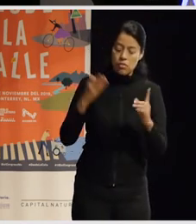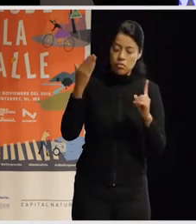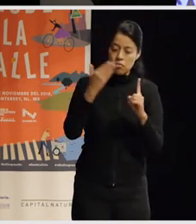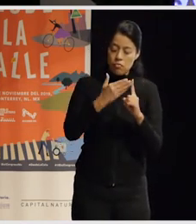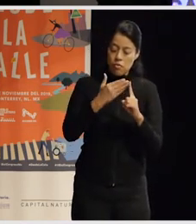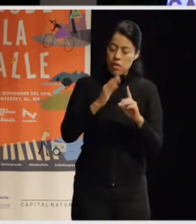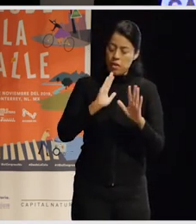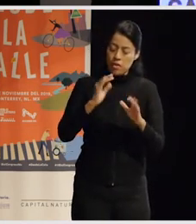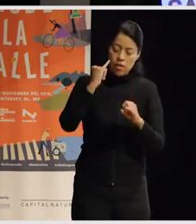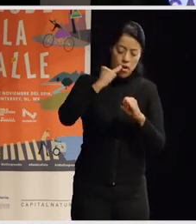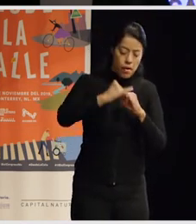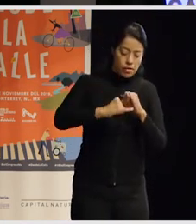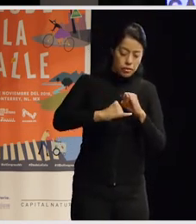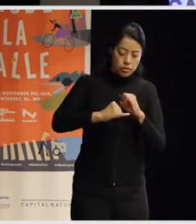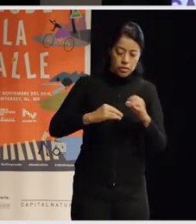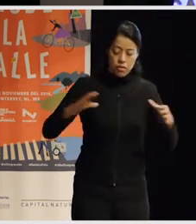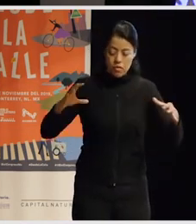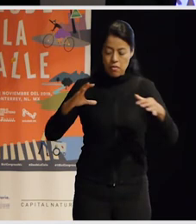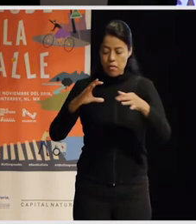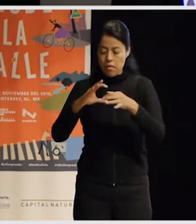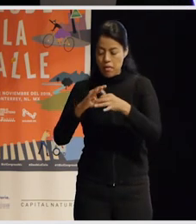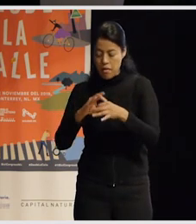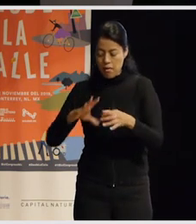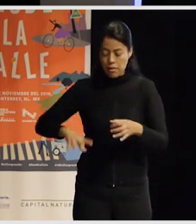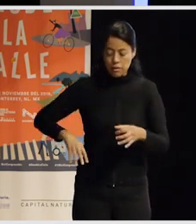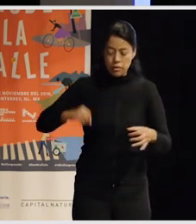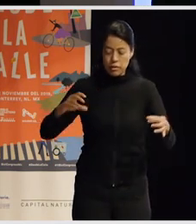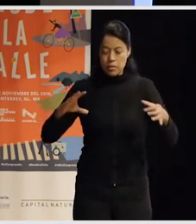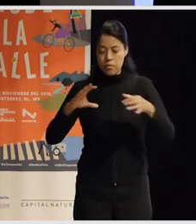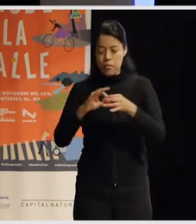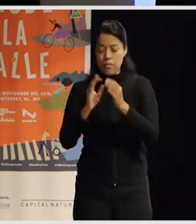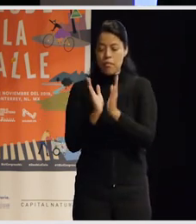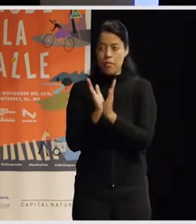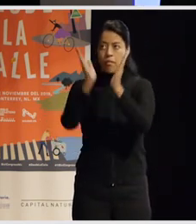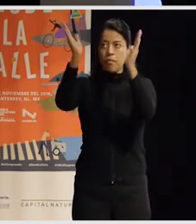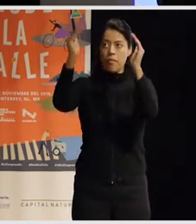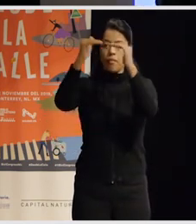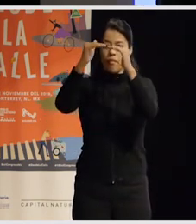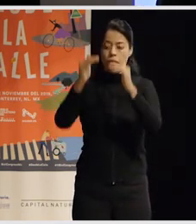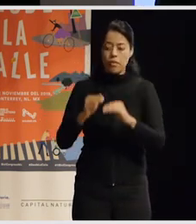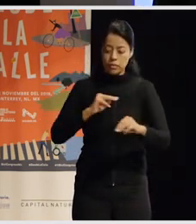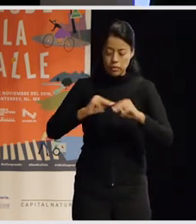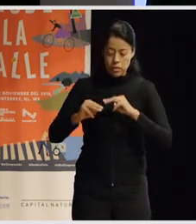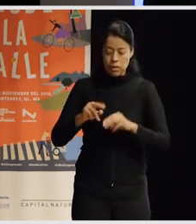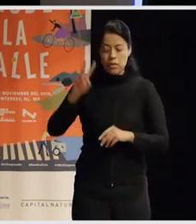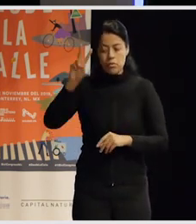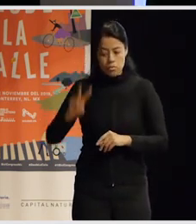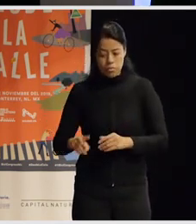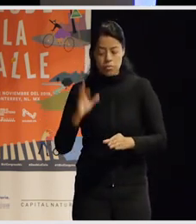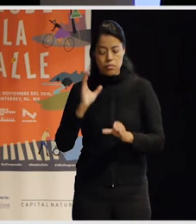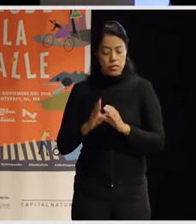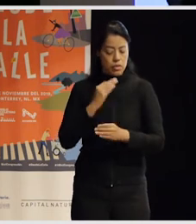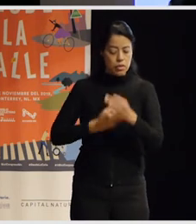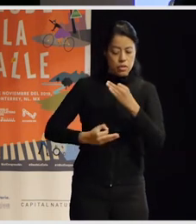final es sumar esfuerzos para que esta pirámide invertida de la movilidad sea una realidad en todas